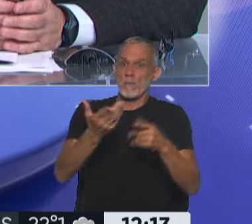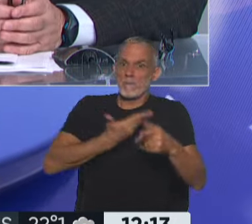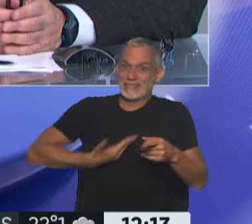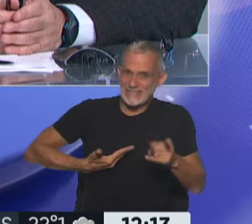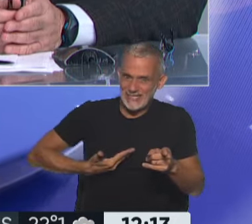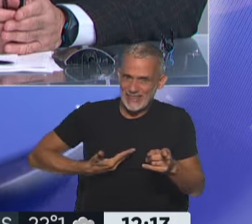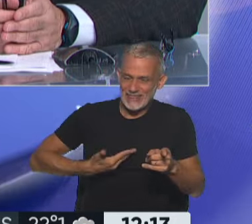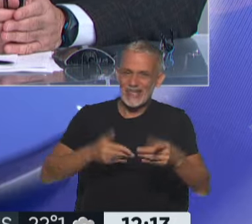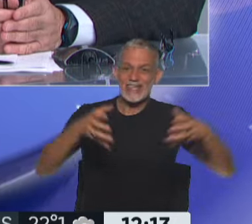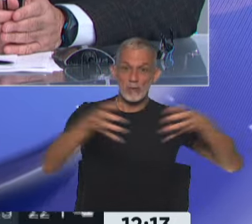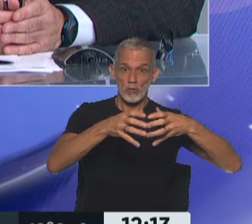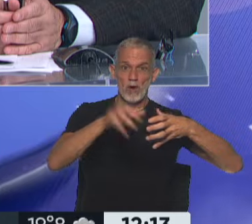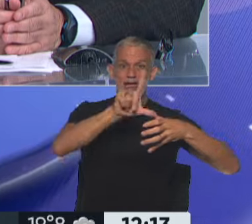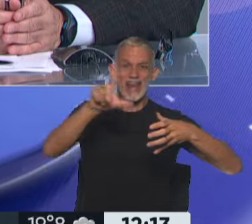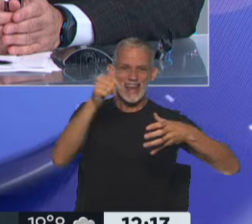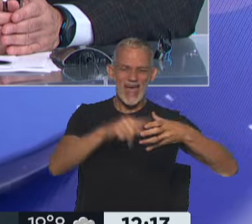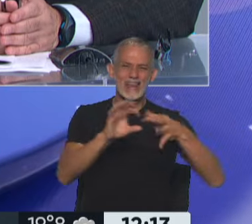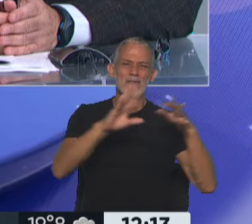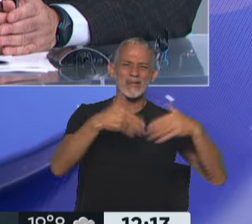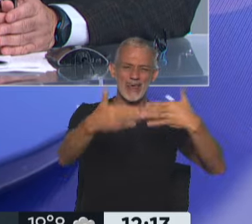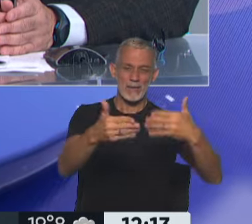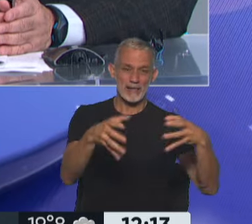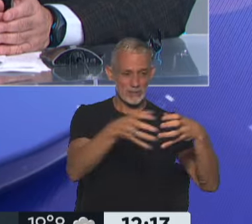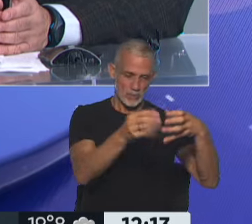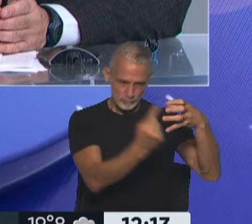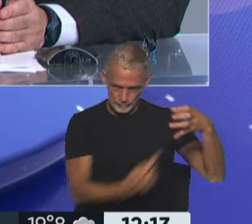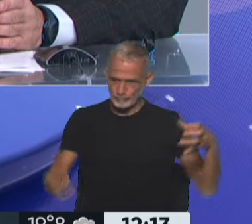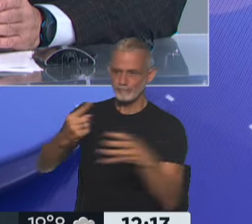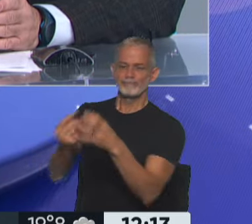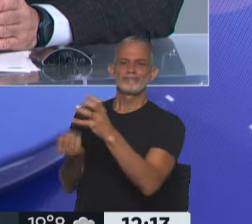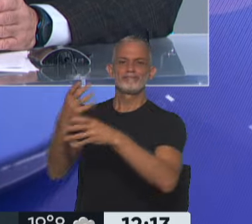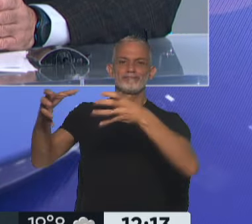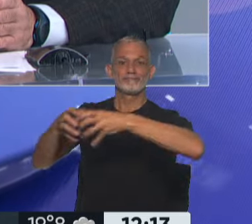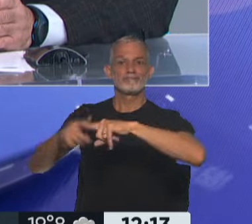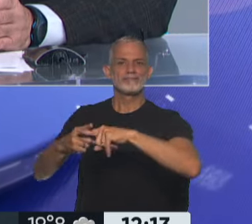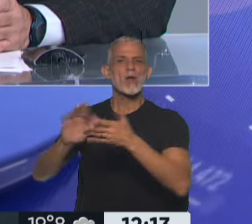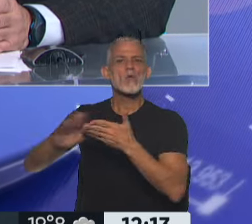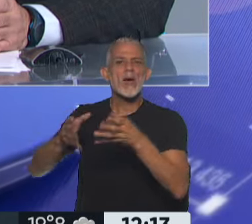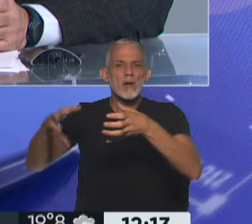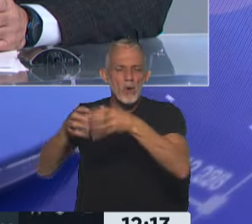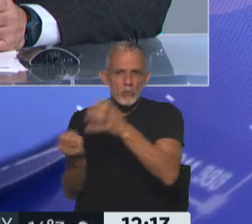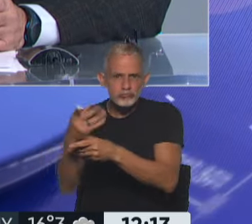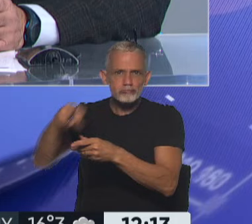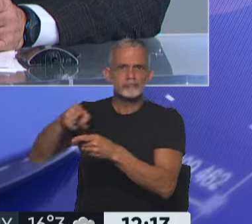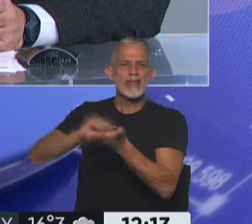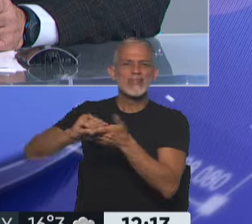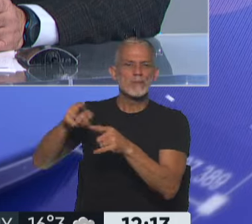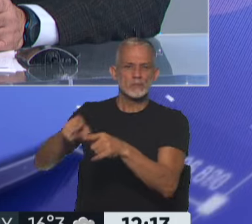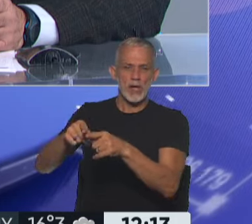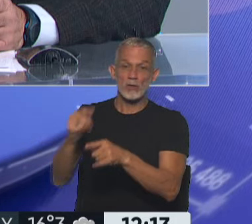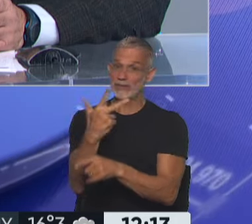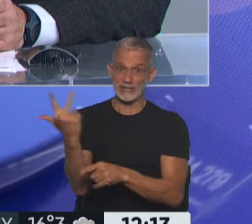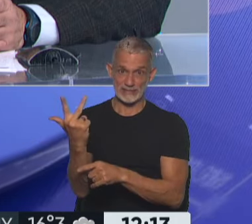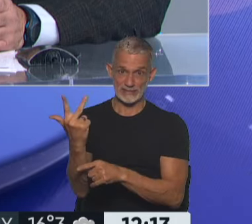de el bloque de la libertad avanza del oficialismo Bueno ya quedó conformado un nuevo bloque en la la cámara de diputados tres